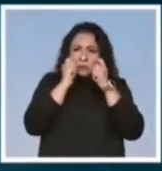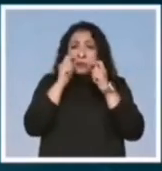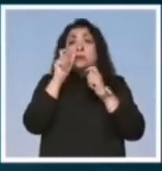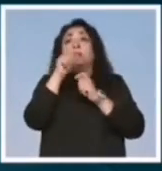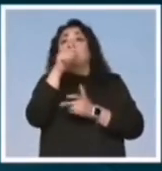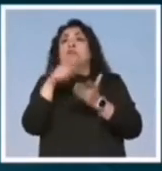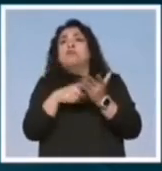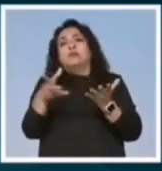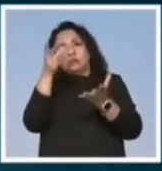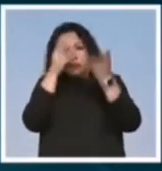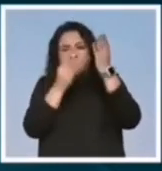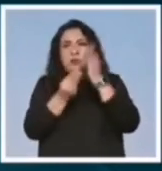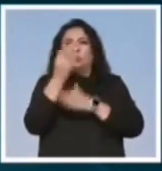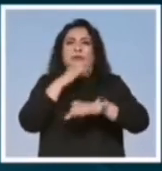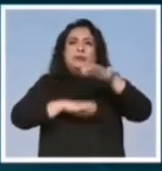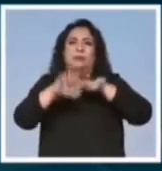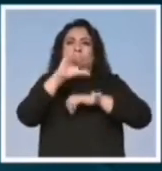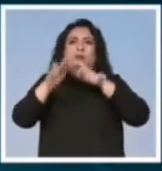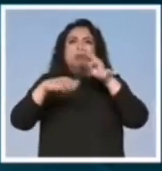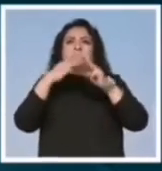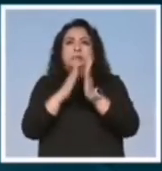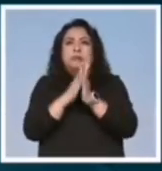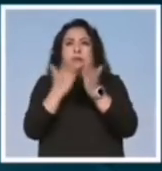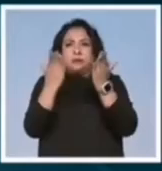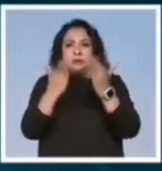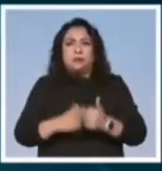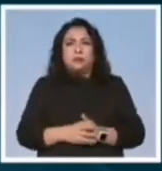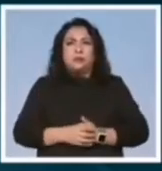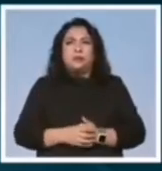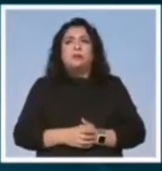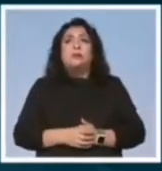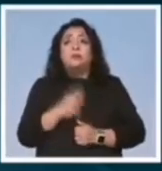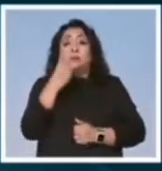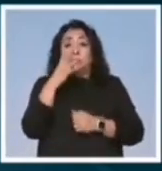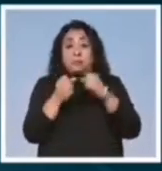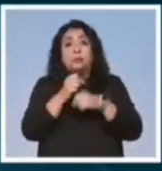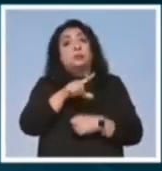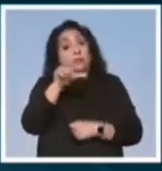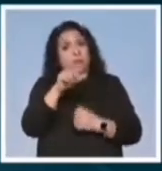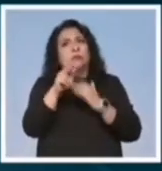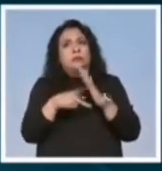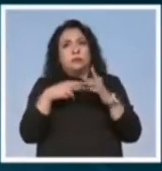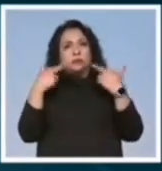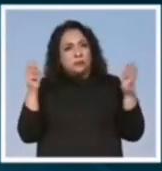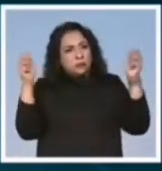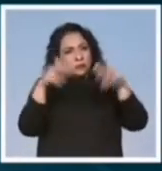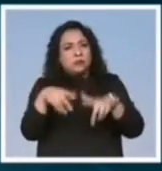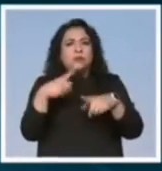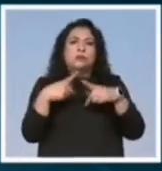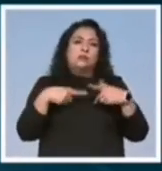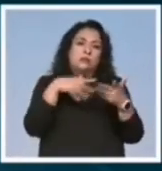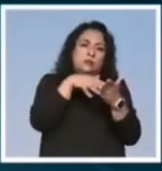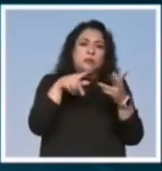formen los nuevos empresarios del mundo del libro. Después de 3 años volvemos a congregar a lectores,